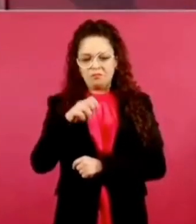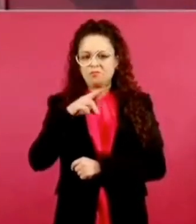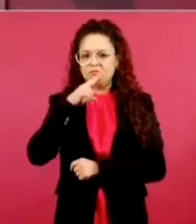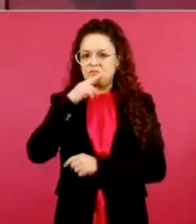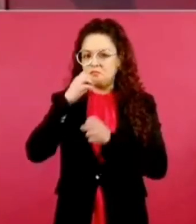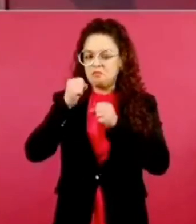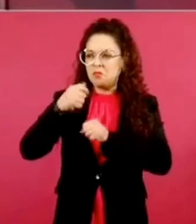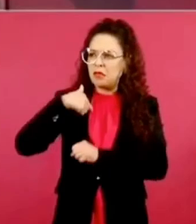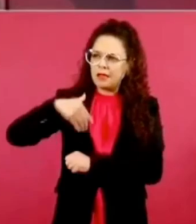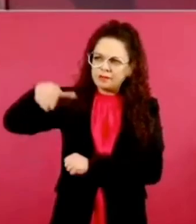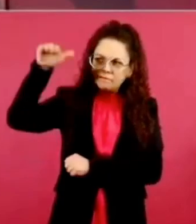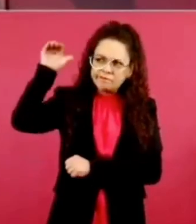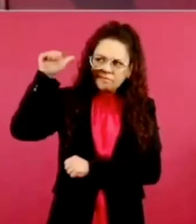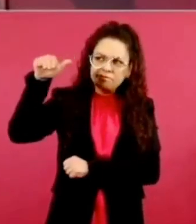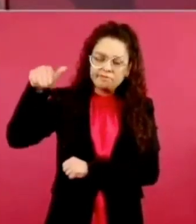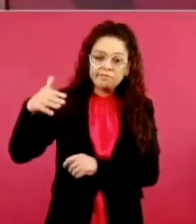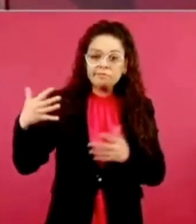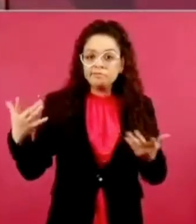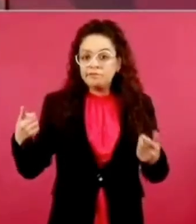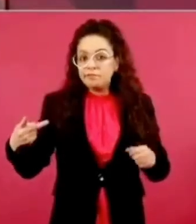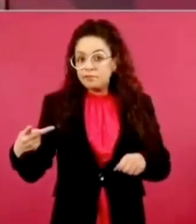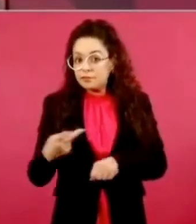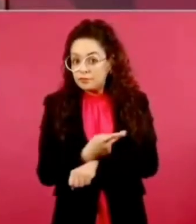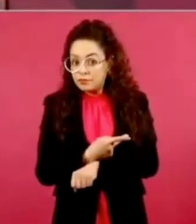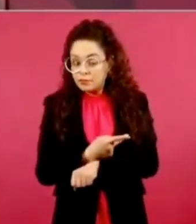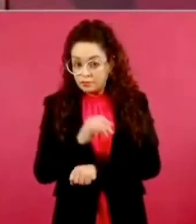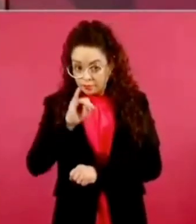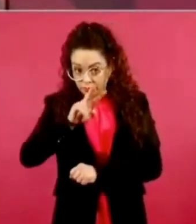que si era cierto.